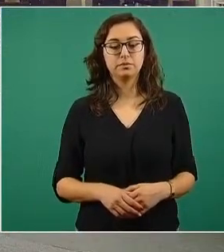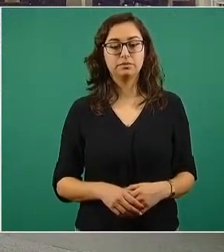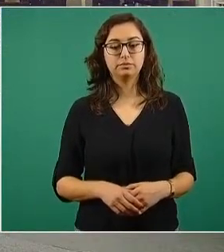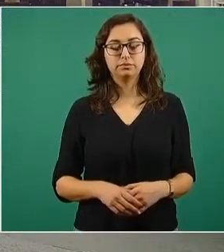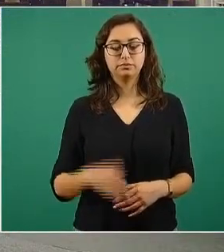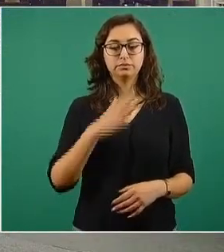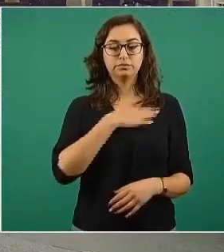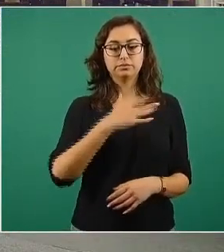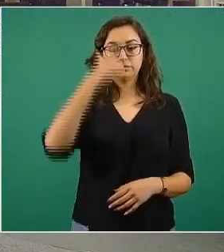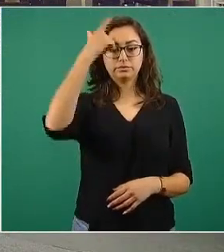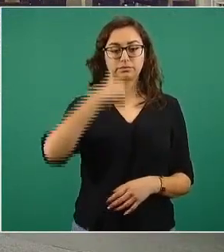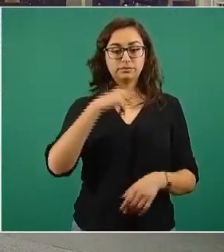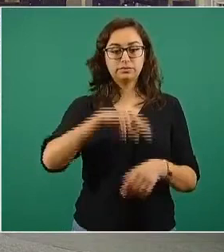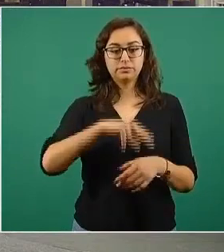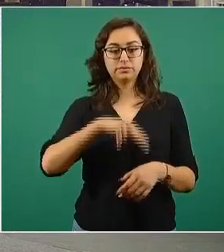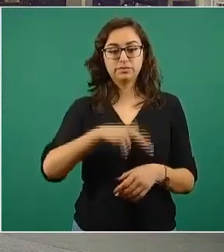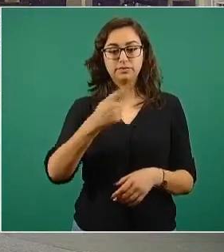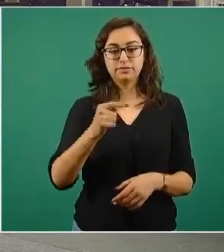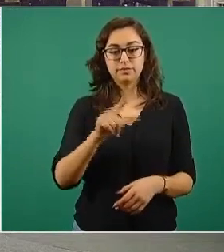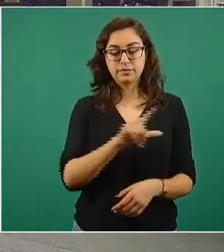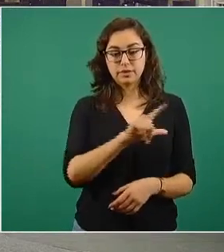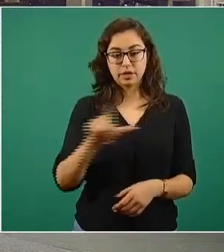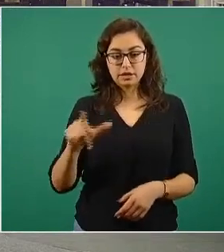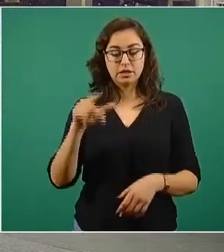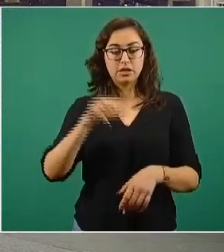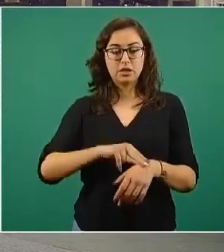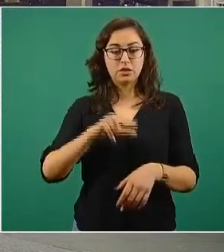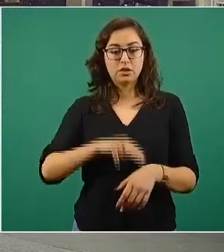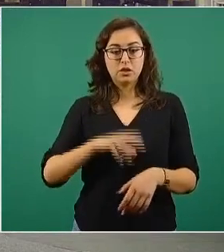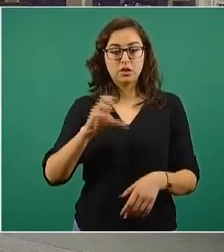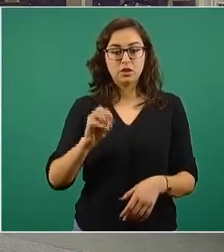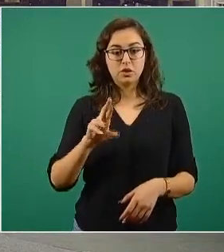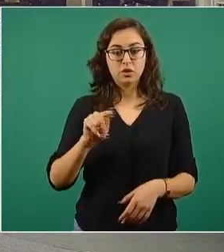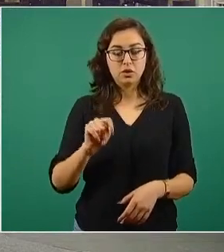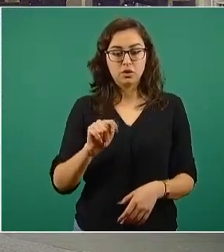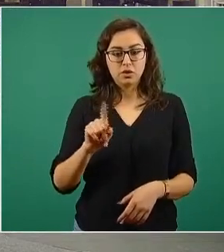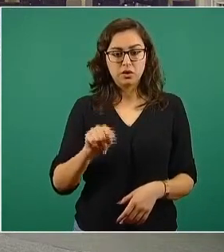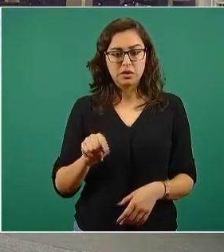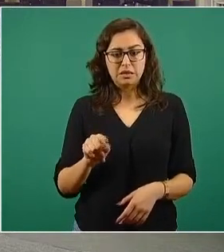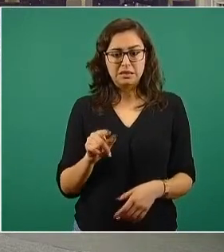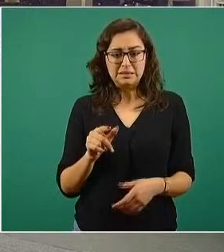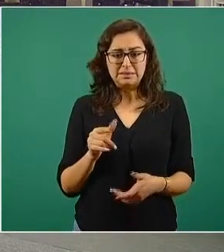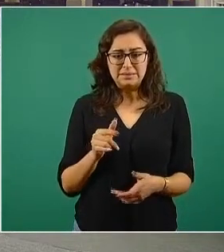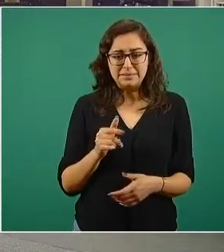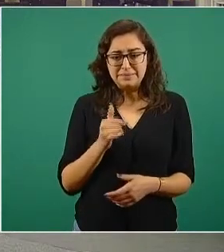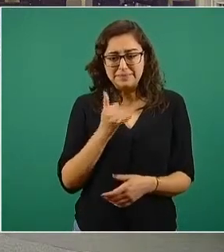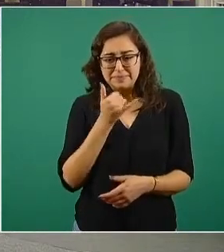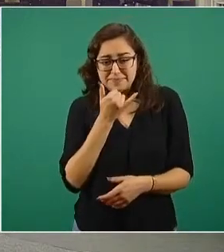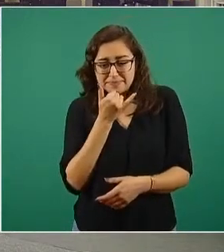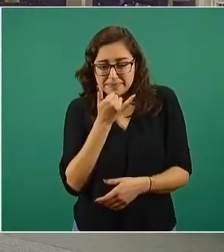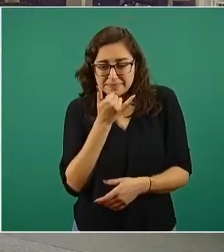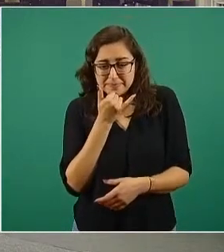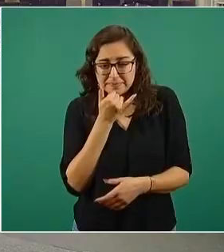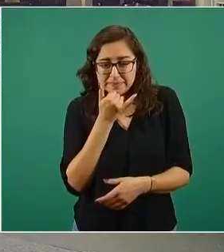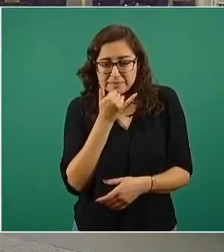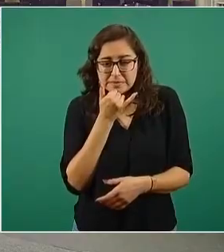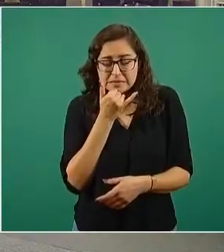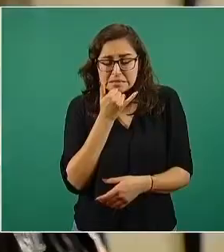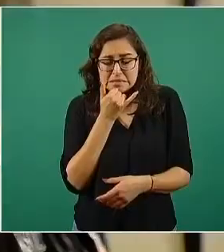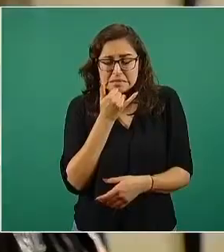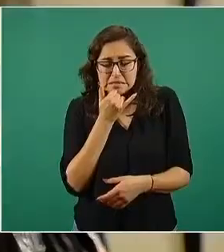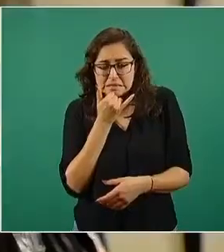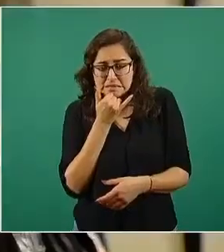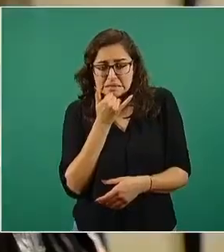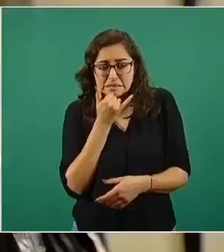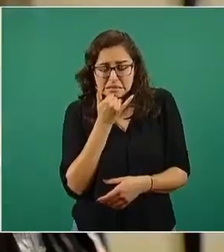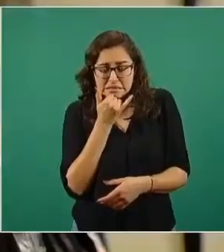Buenas noches, doctor Gatell, doctor Contreras, perdón. Bueno, mucho gusto, soy Violeta Arriaga,